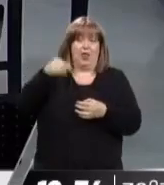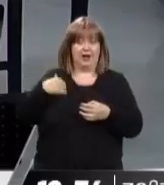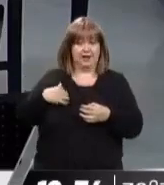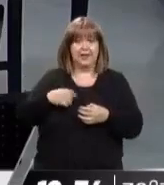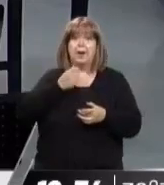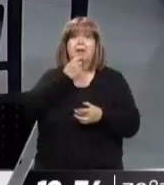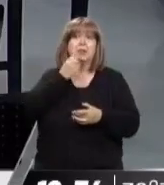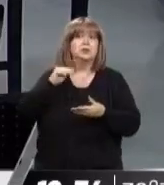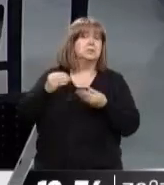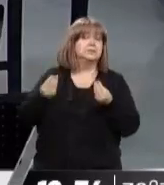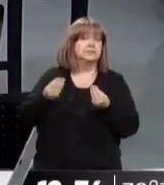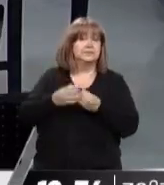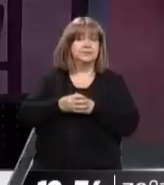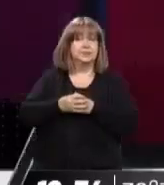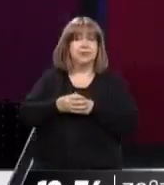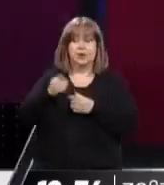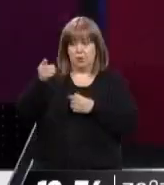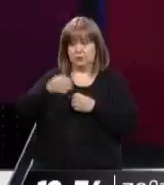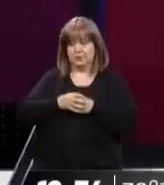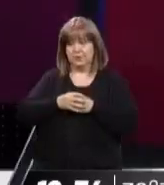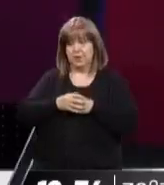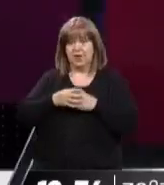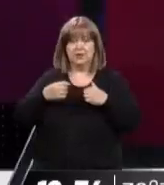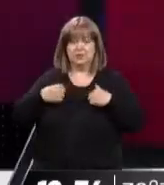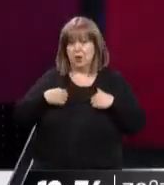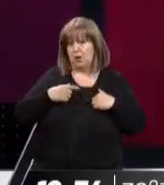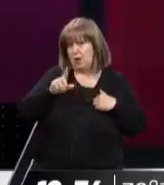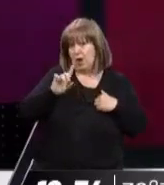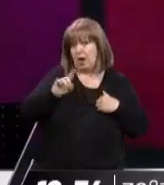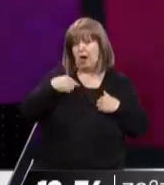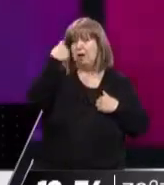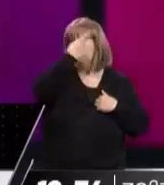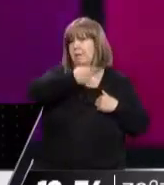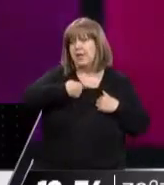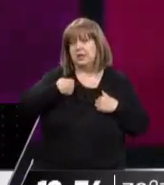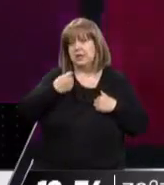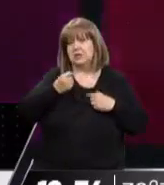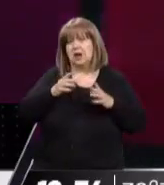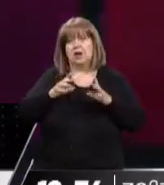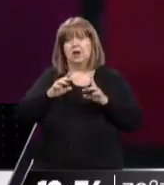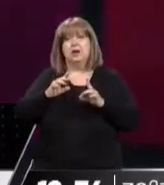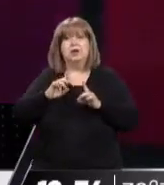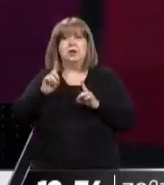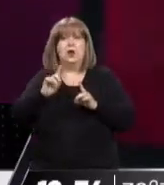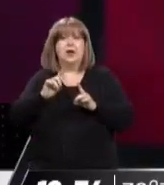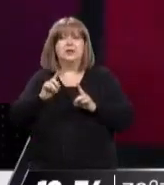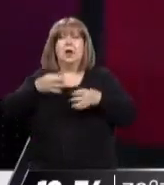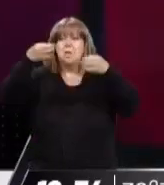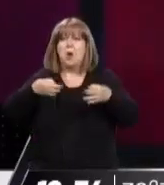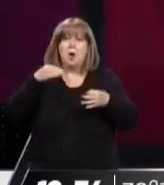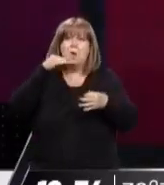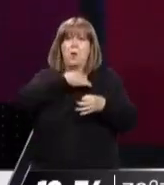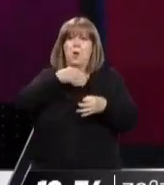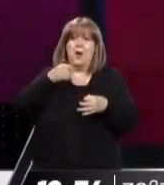Mendoza. Desde mi punto de vista, la verdad que considero que no, porque para mí la belleza es algo subjetivo y creo que las mujeres y las que nos